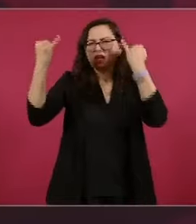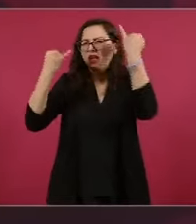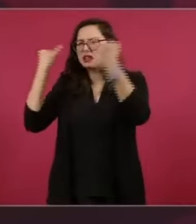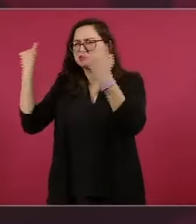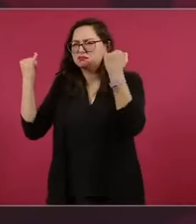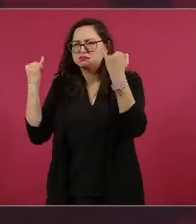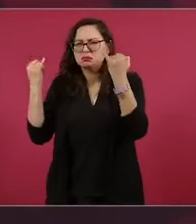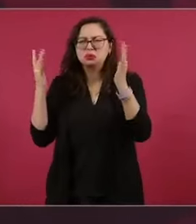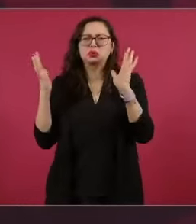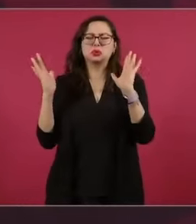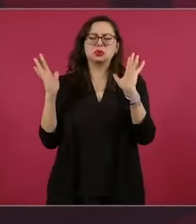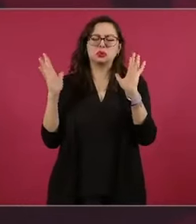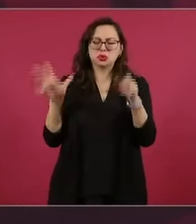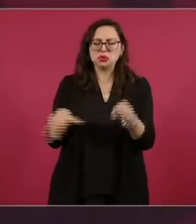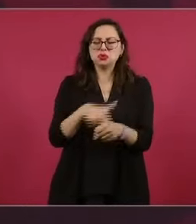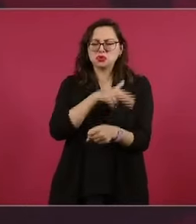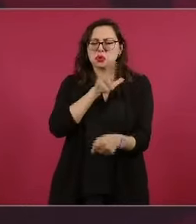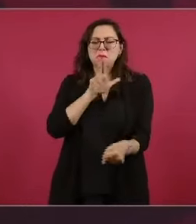eso de